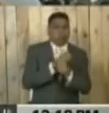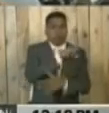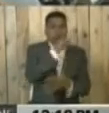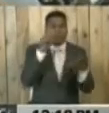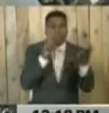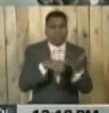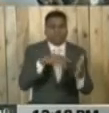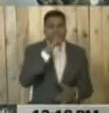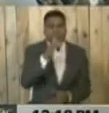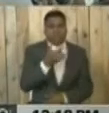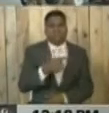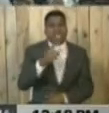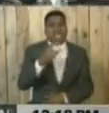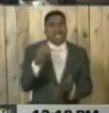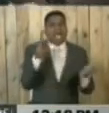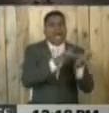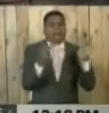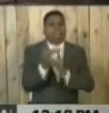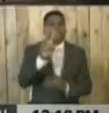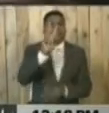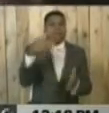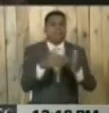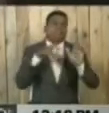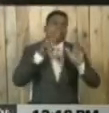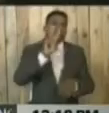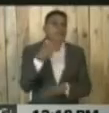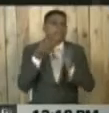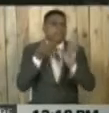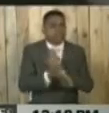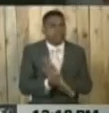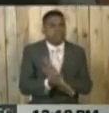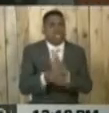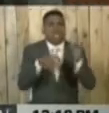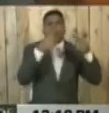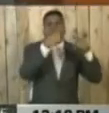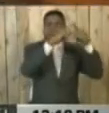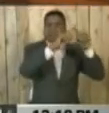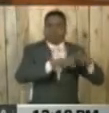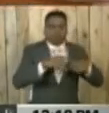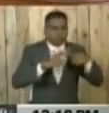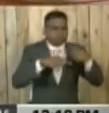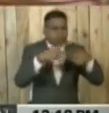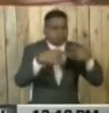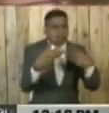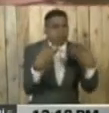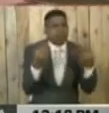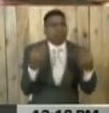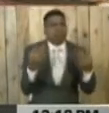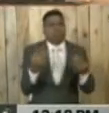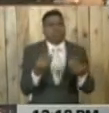del abril de 2002. Es el gobierno de Hugo Chávez el que ha multiplicado las concesiones